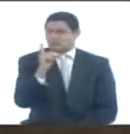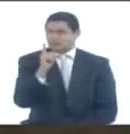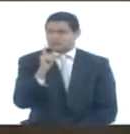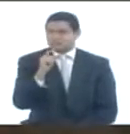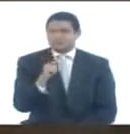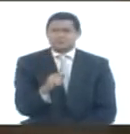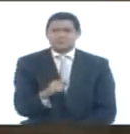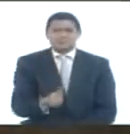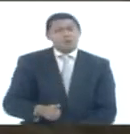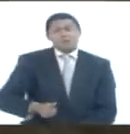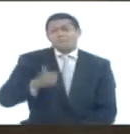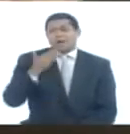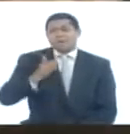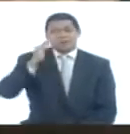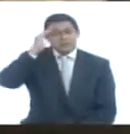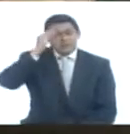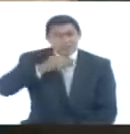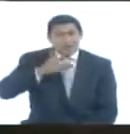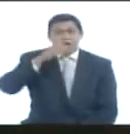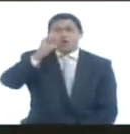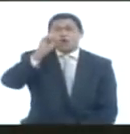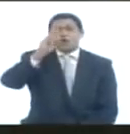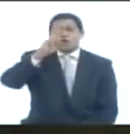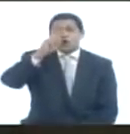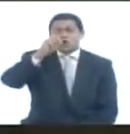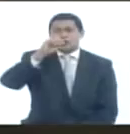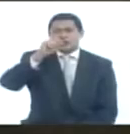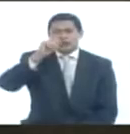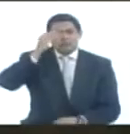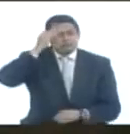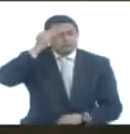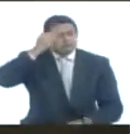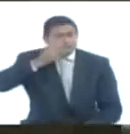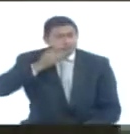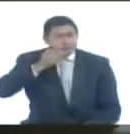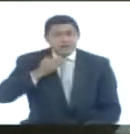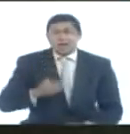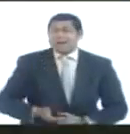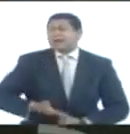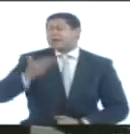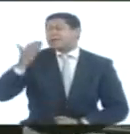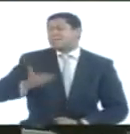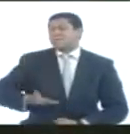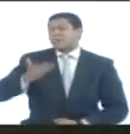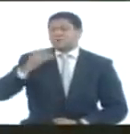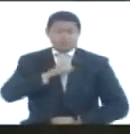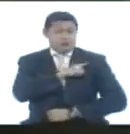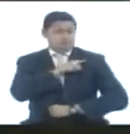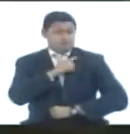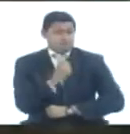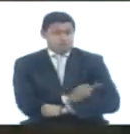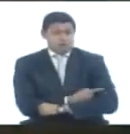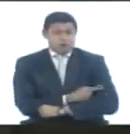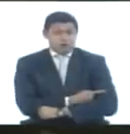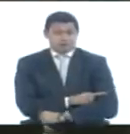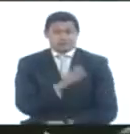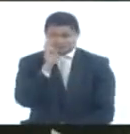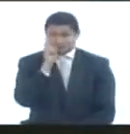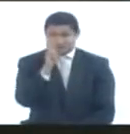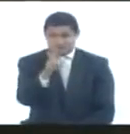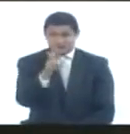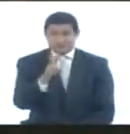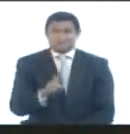Desde el punto de vista óptico, la córnea, que es la parte más externa del ojo, tiene muchísima más potencia óptica, potencia